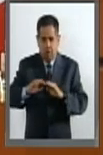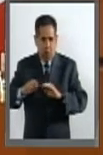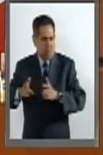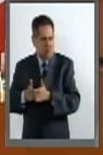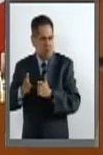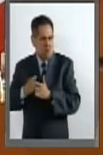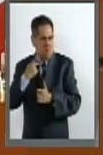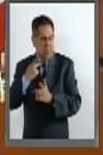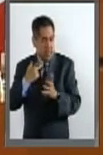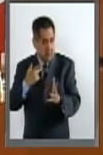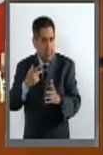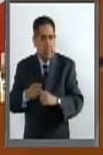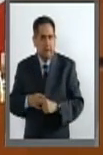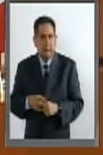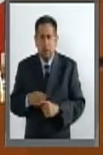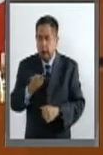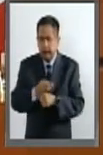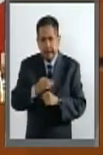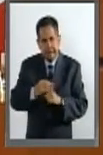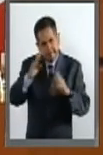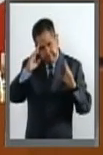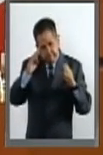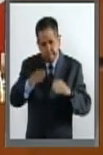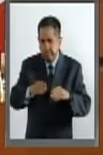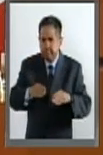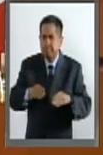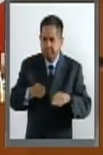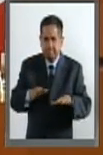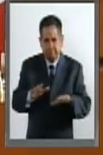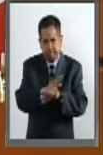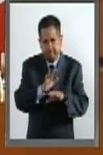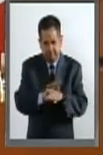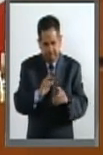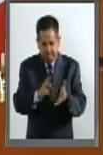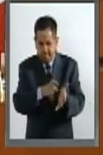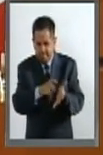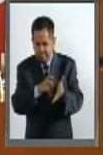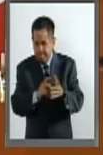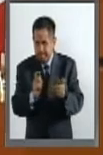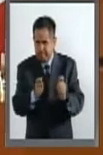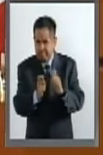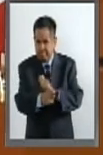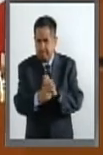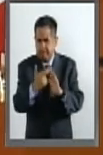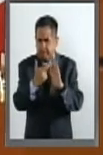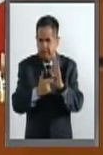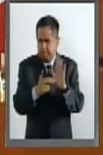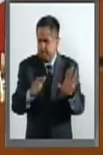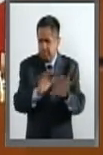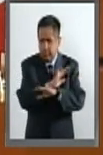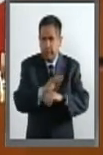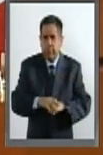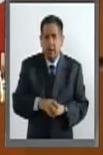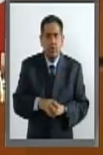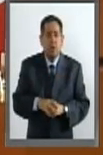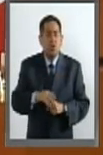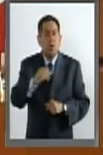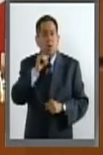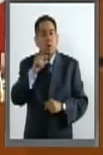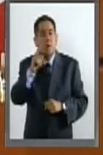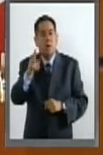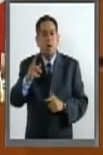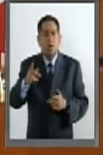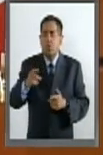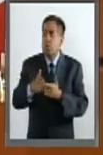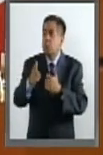mexicano, debemos de darnos a la tarea de modificar las reglas del juego. No con algo que simplemente estamos proponiendo